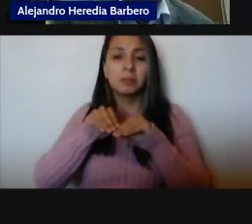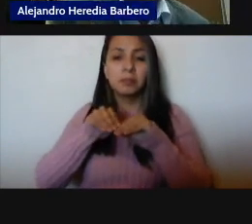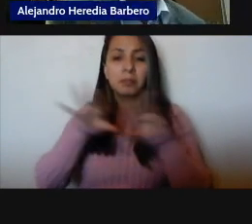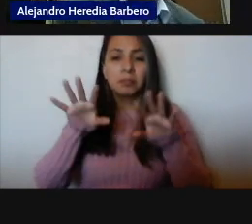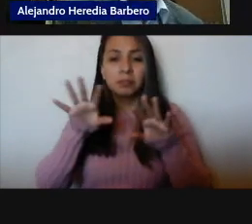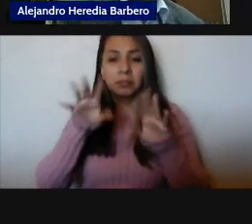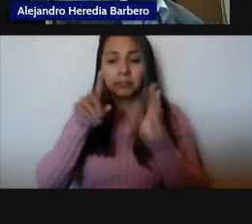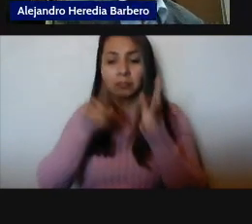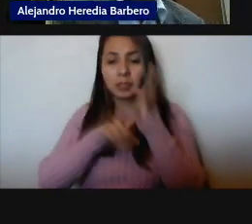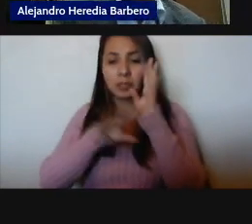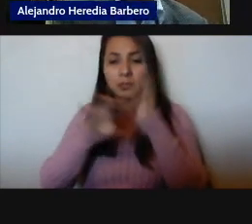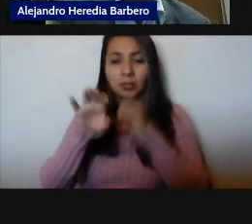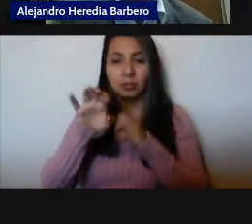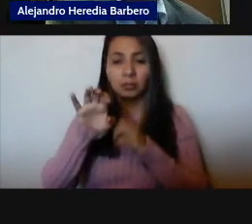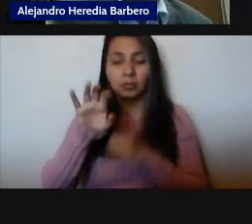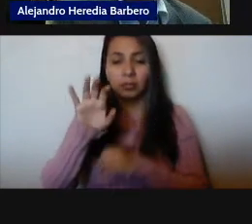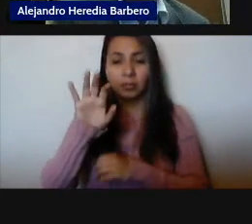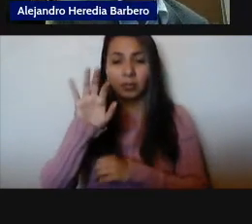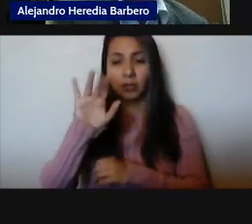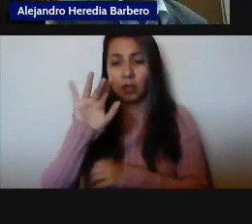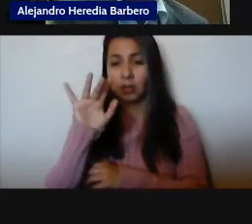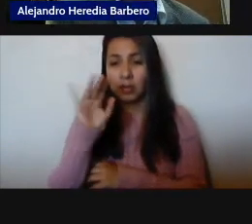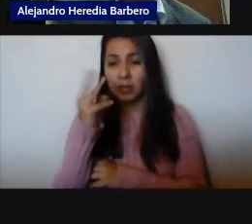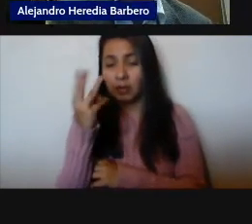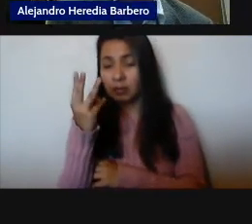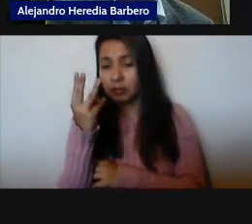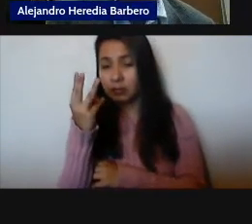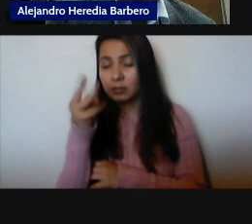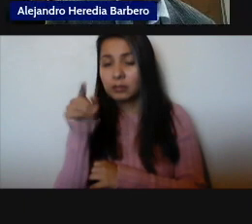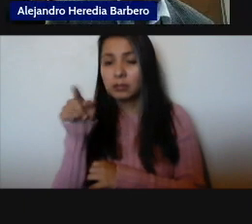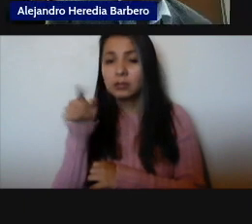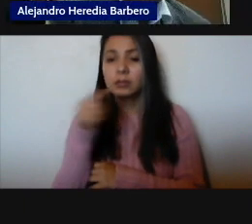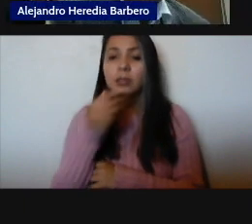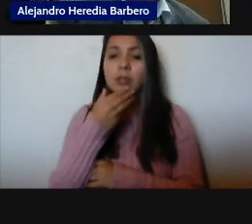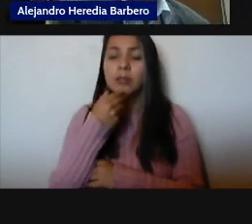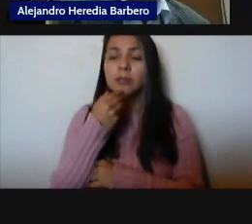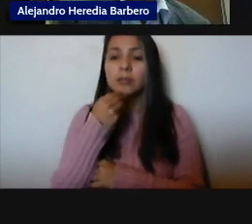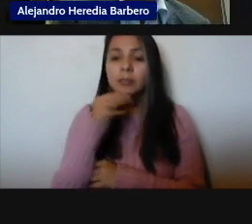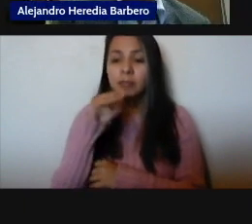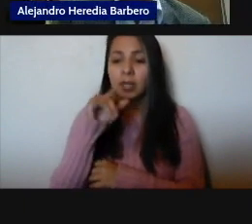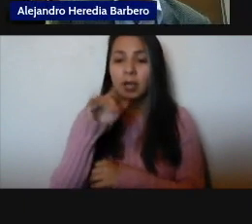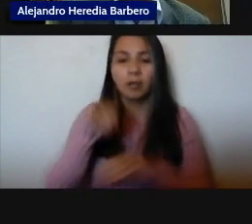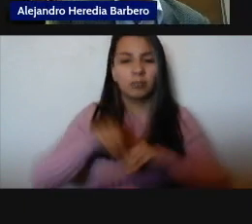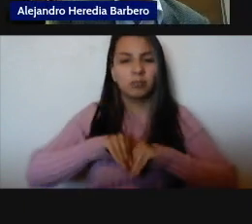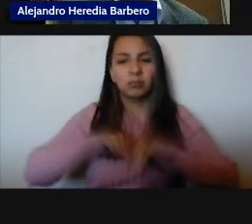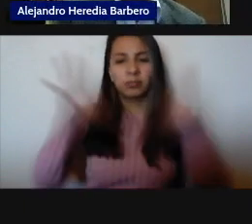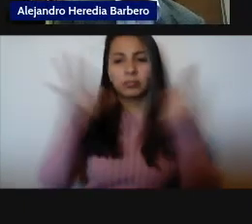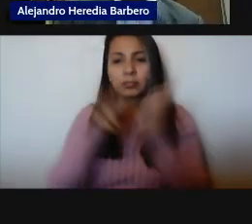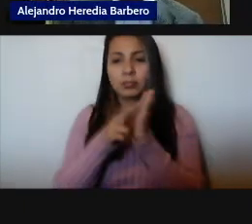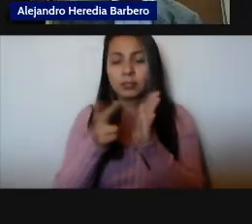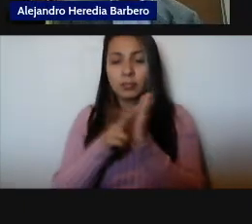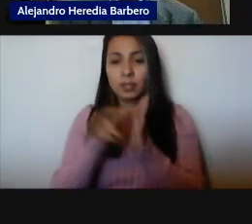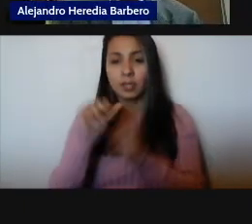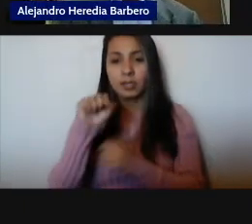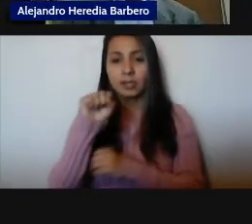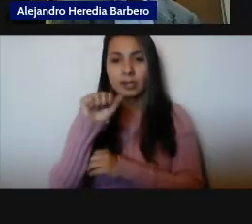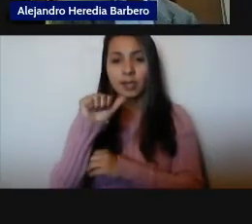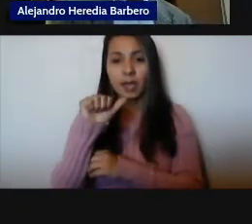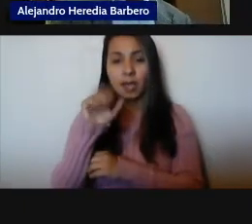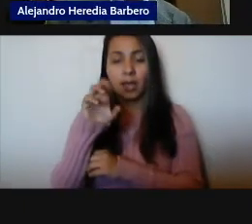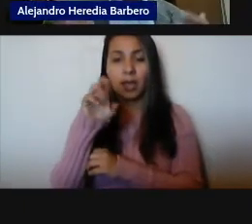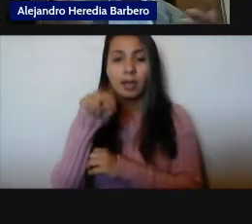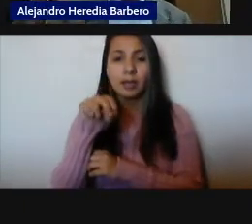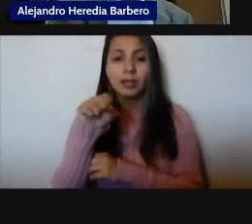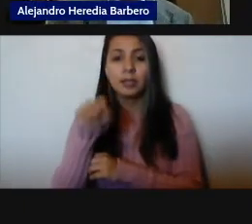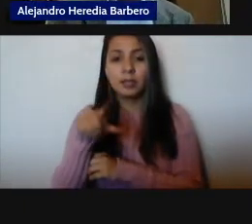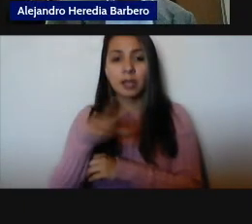al igual que lo hizo Alfonso Luis Herrera en el año 42, en el año 53, Miller y Urey publican en la revista Science